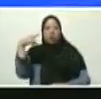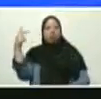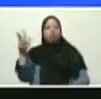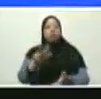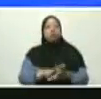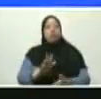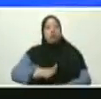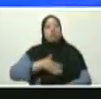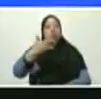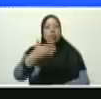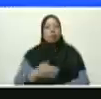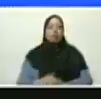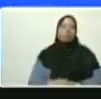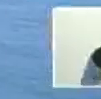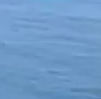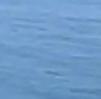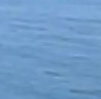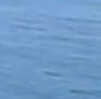señor contraalmirante.